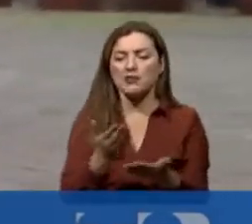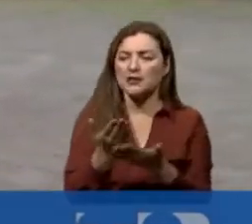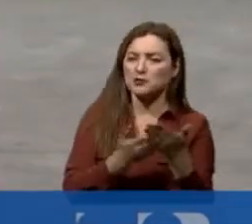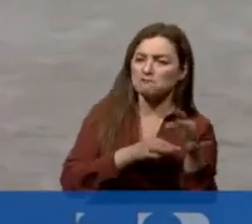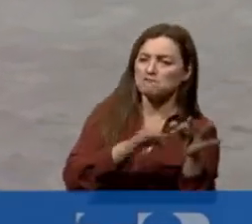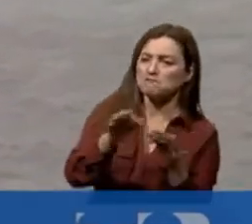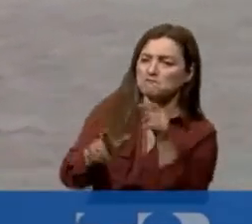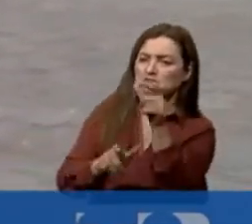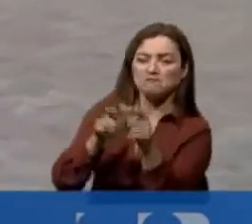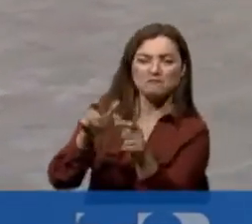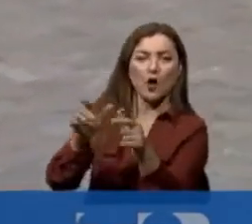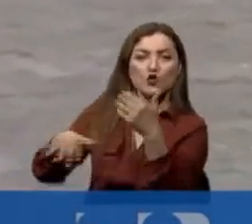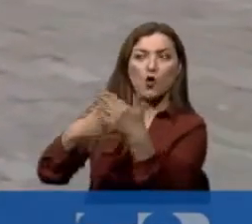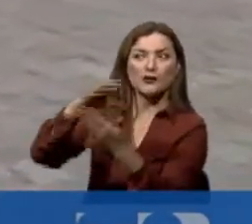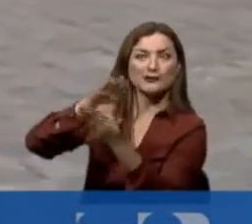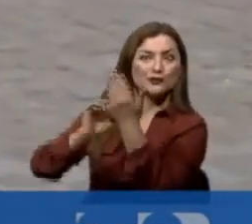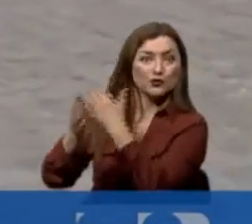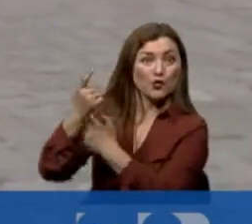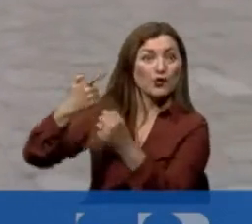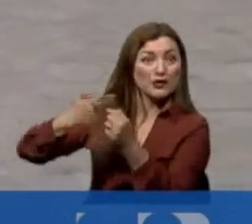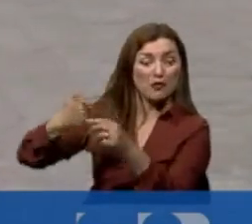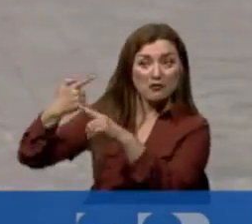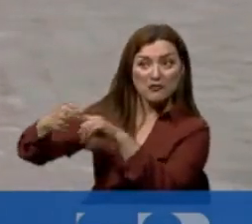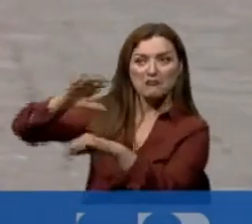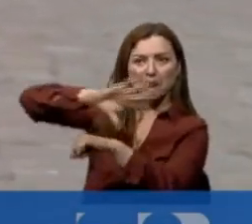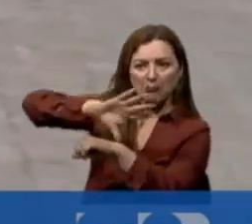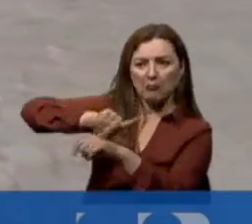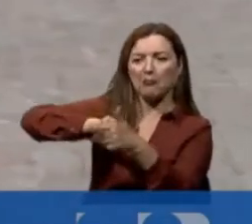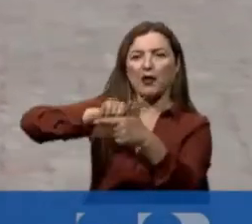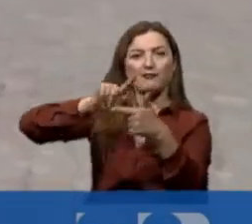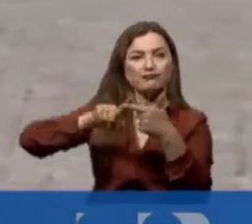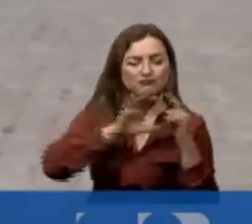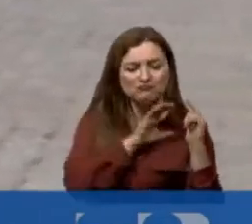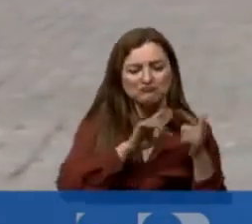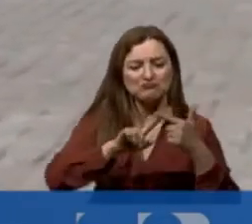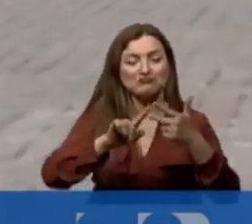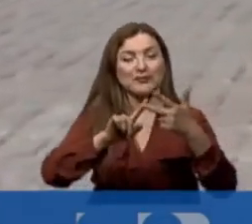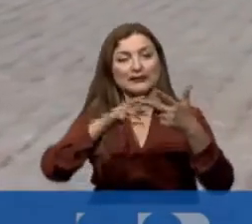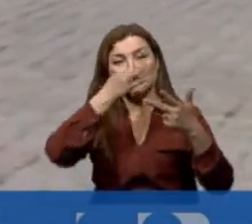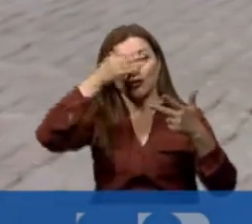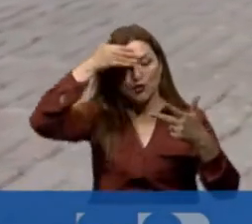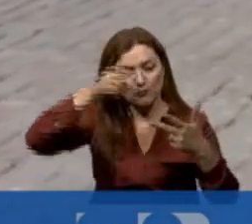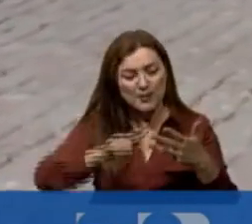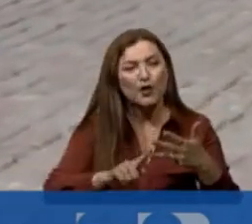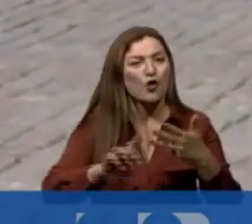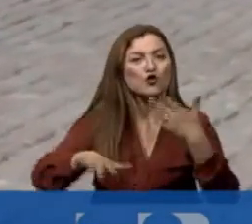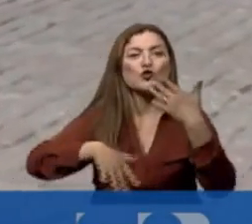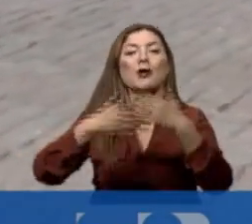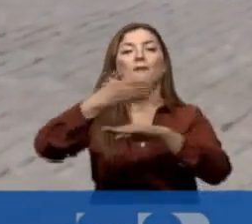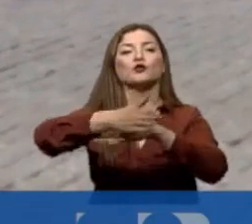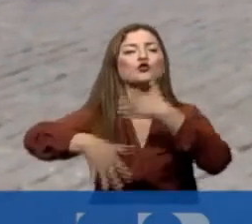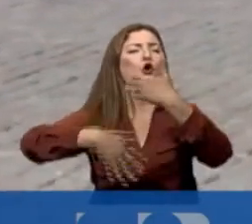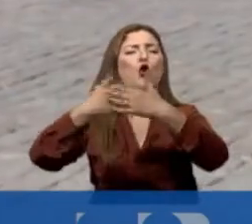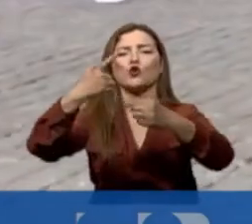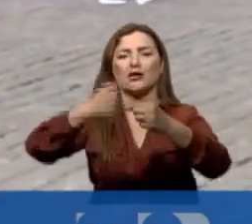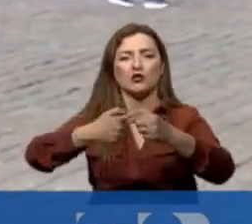las distintas plazas del Centro Histórico de Quito y posteriormente también las plazas de todo el DMQ. A esta hora